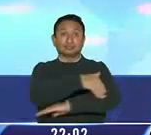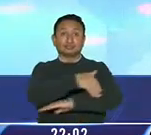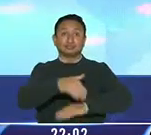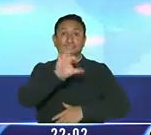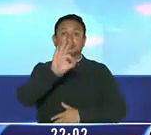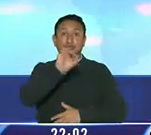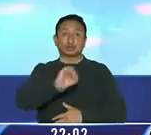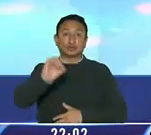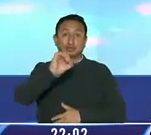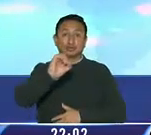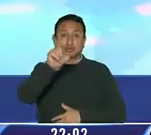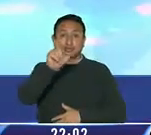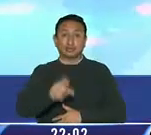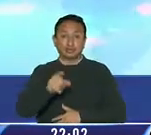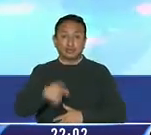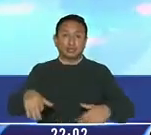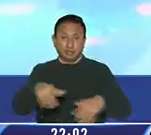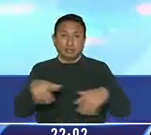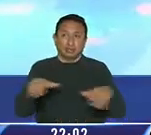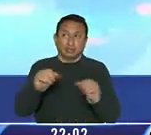octubre, una ciudadana se desmayó.